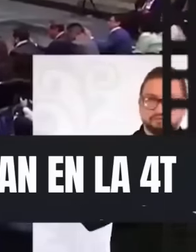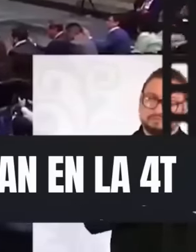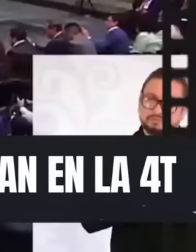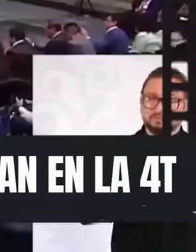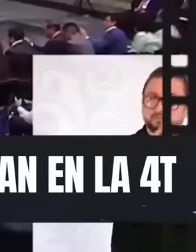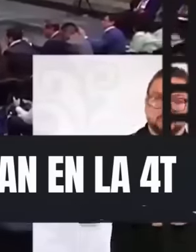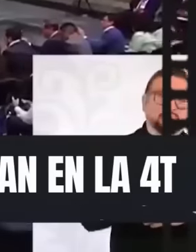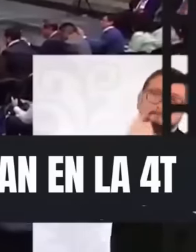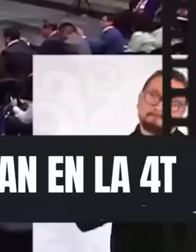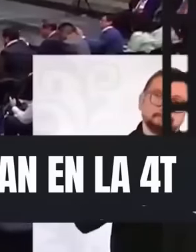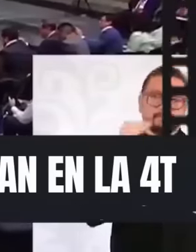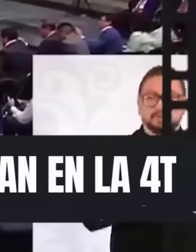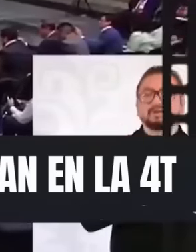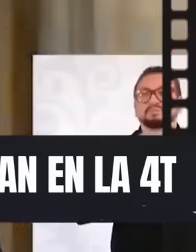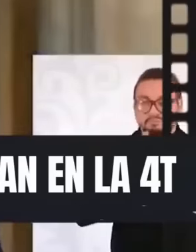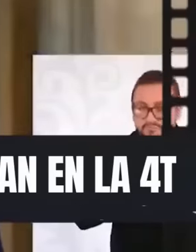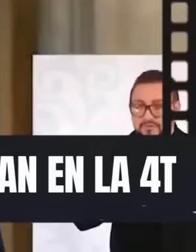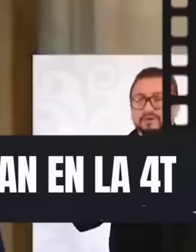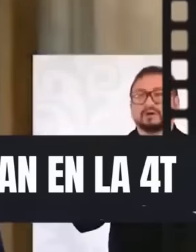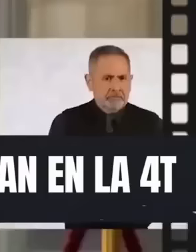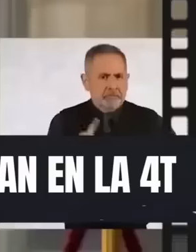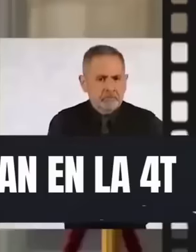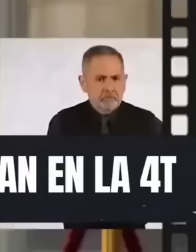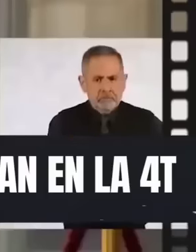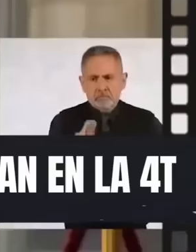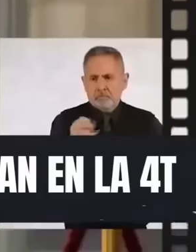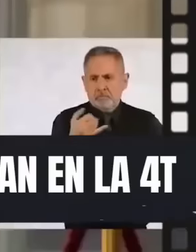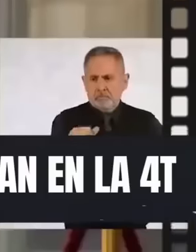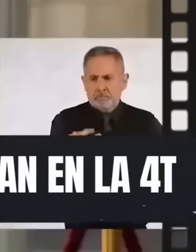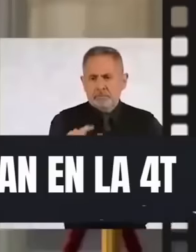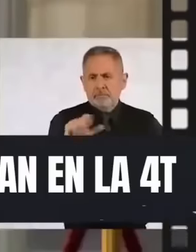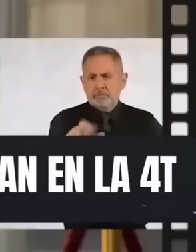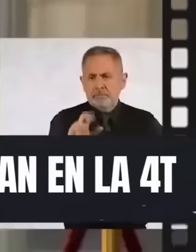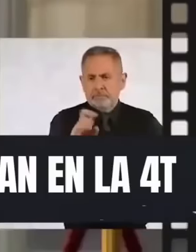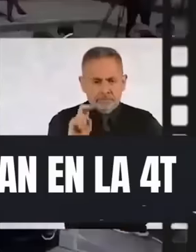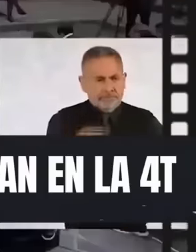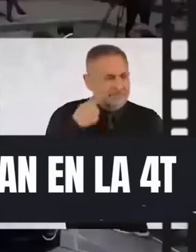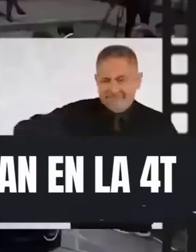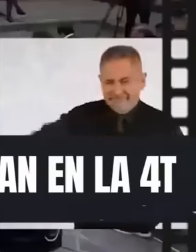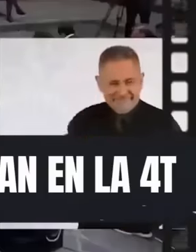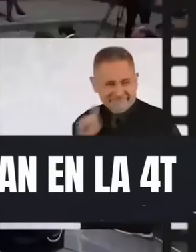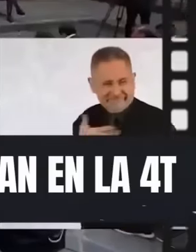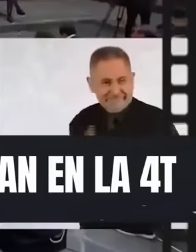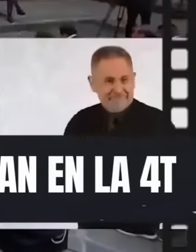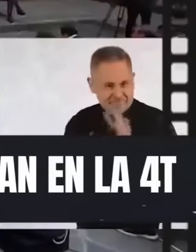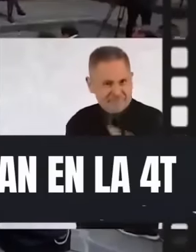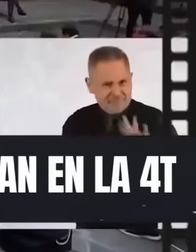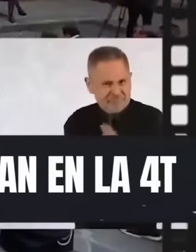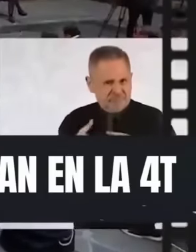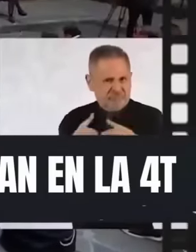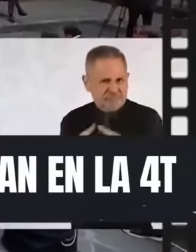fue una muy buena diálogo que también se traduce en inversiones. Royal Caribbean, que es el proyecto que mencionó la presidenta